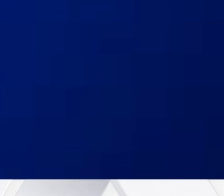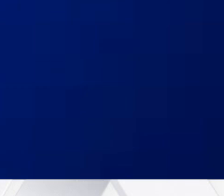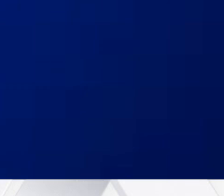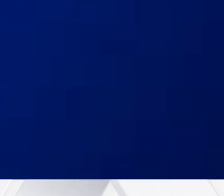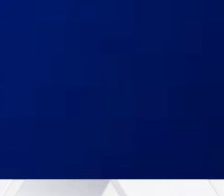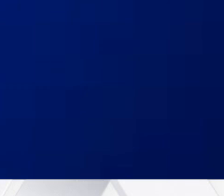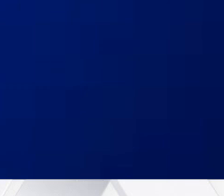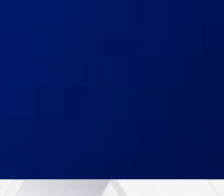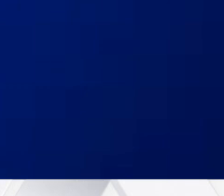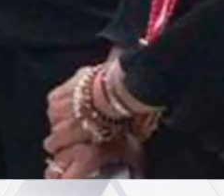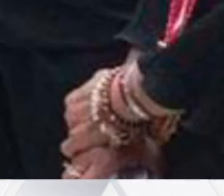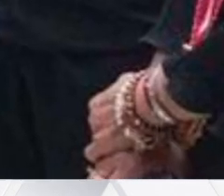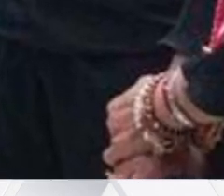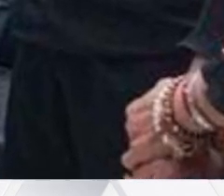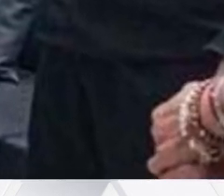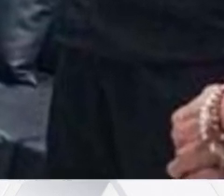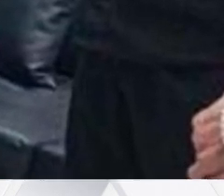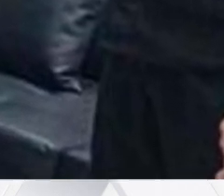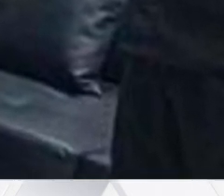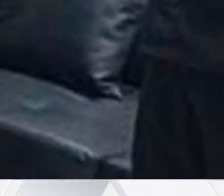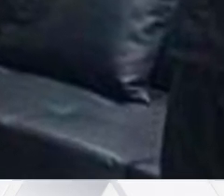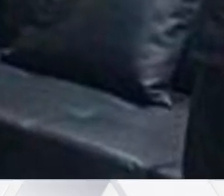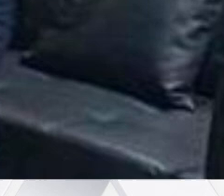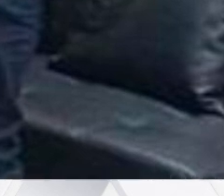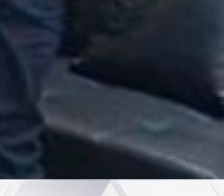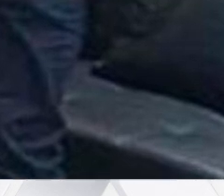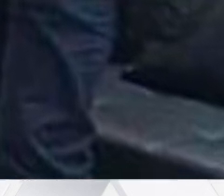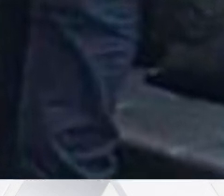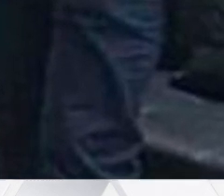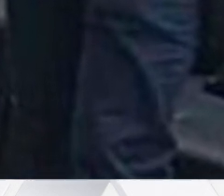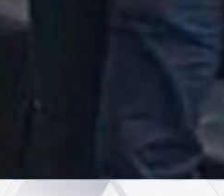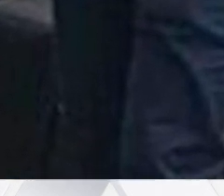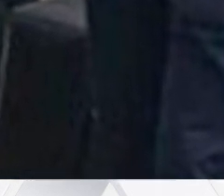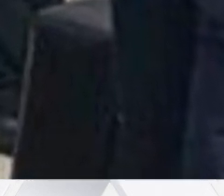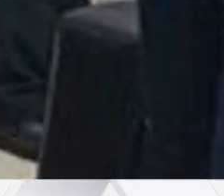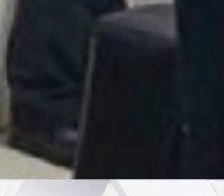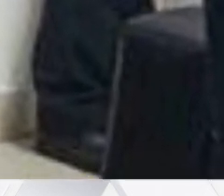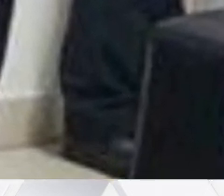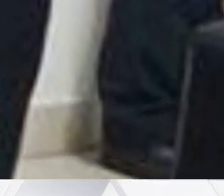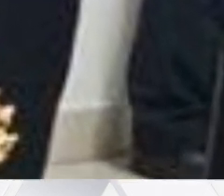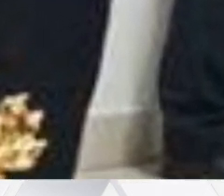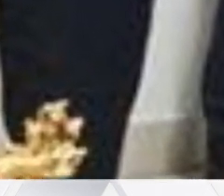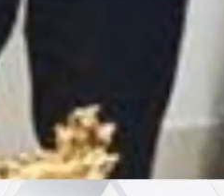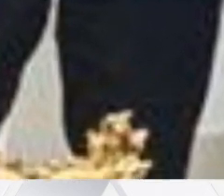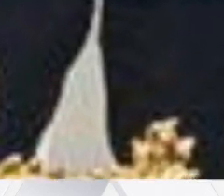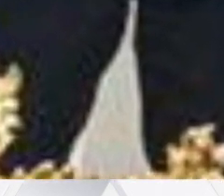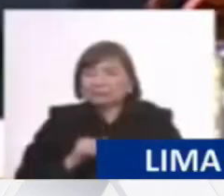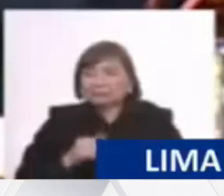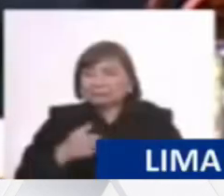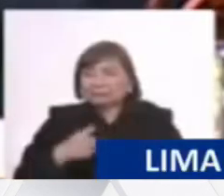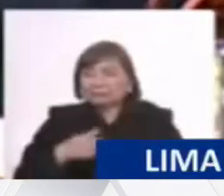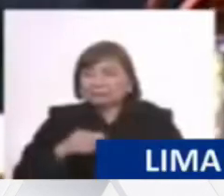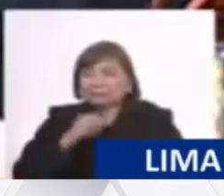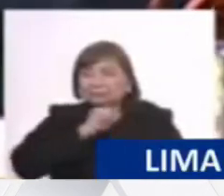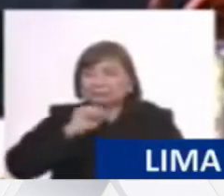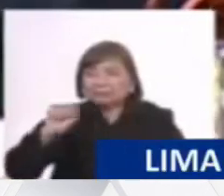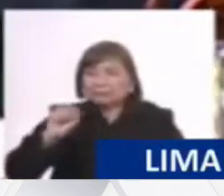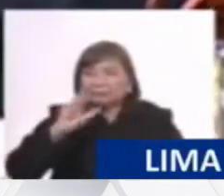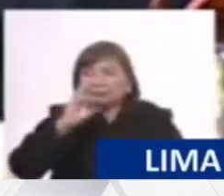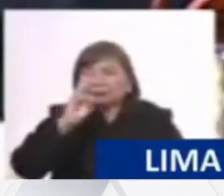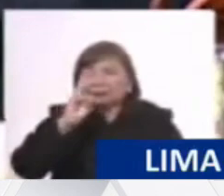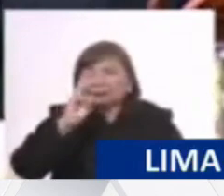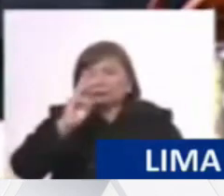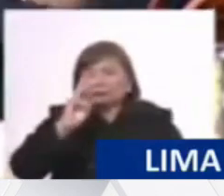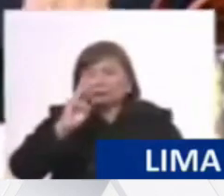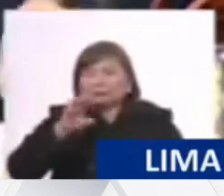de México, donde pensaba recluirse minutos después de ser destituido. Votos en contra,